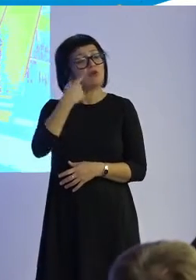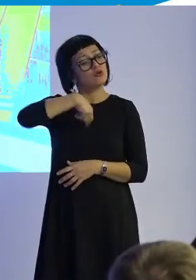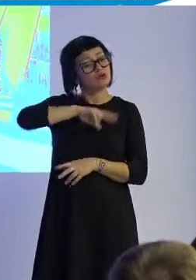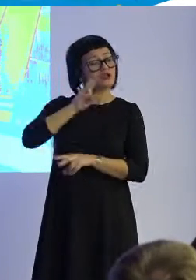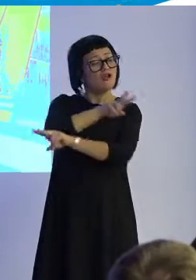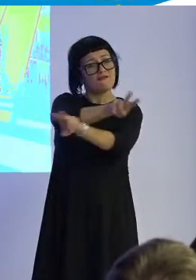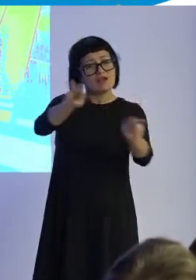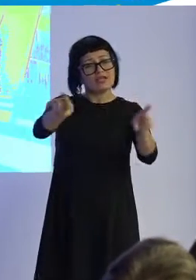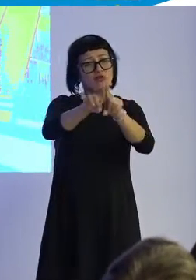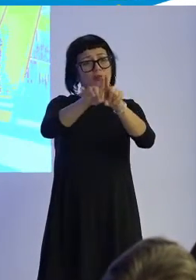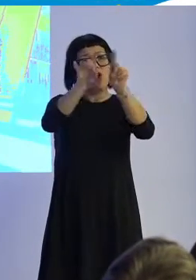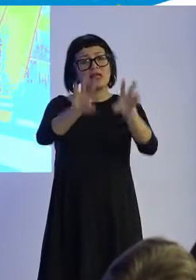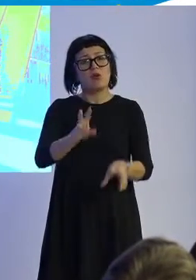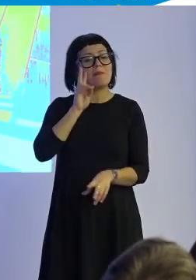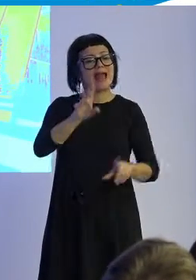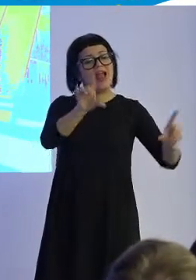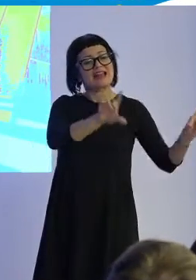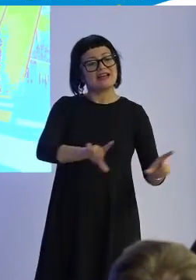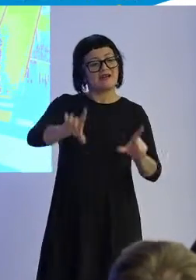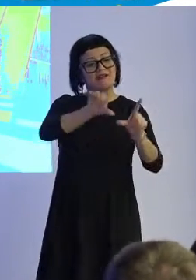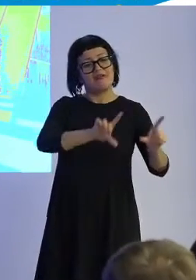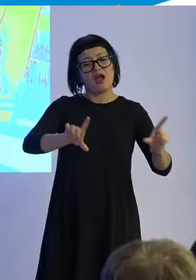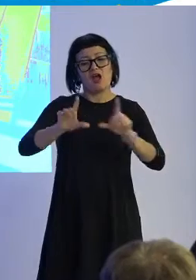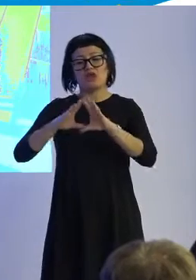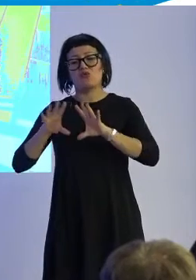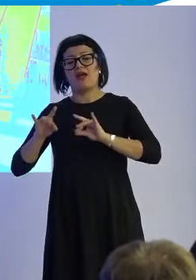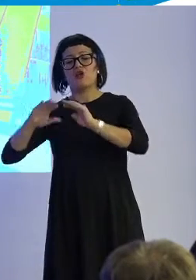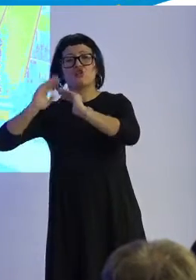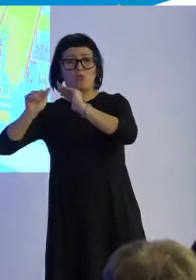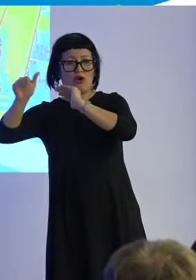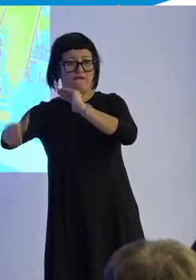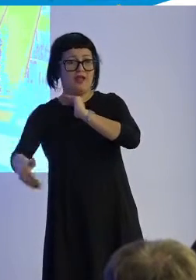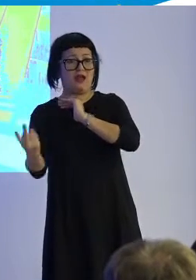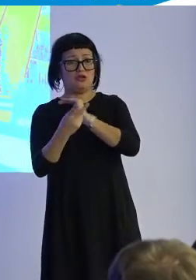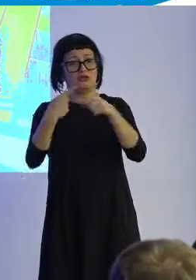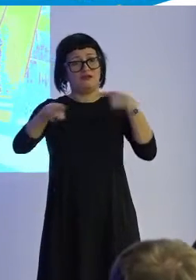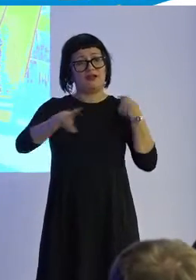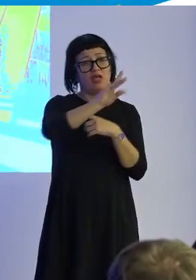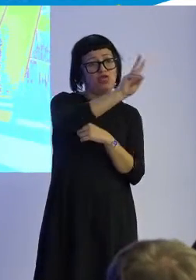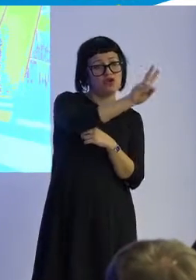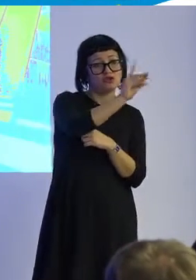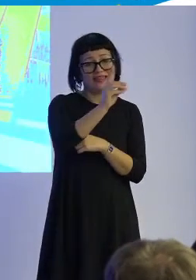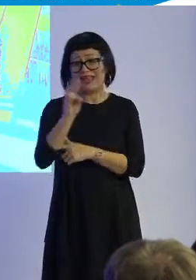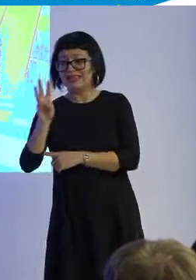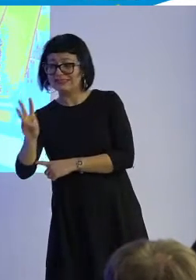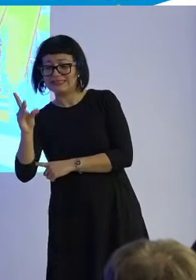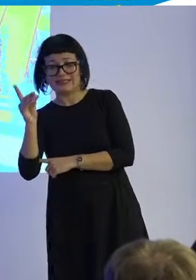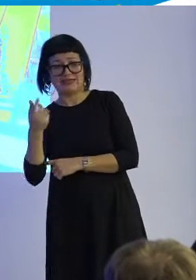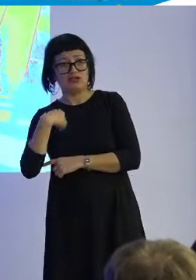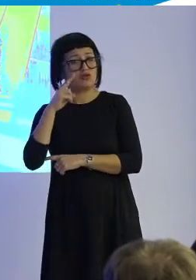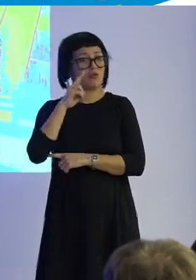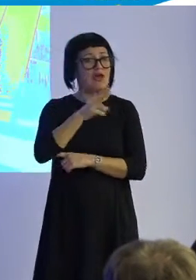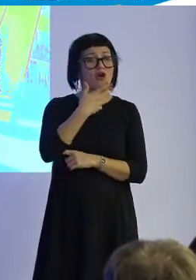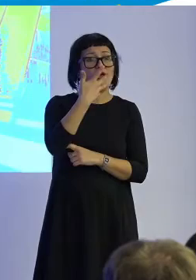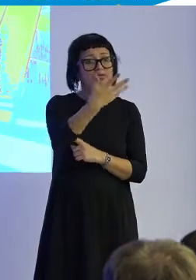diferencia entre una radiografía y una tomografía. Del 2D al 3D. Del yo veo 5 fragmentos,